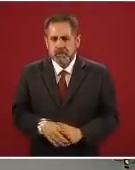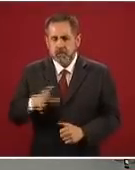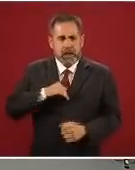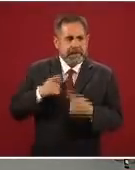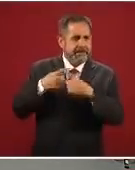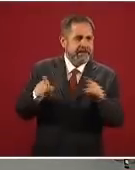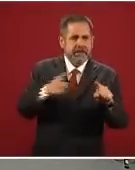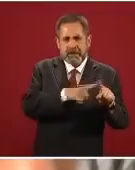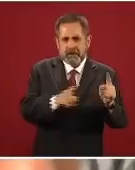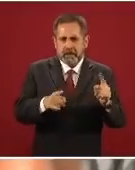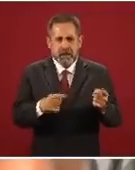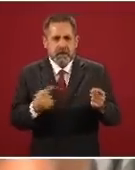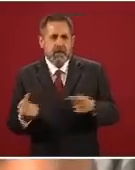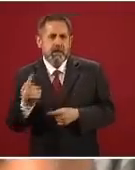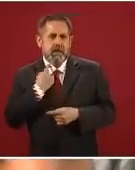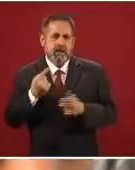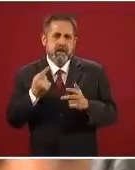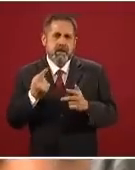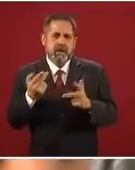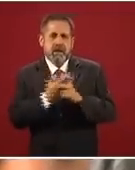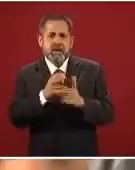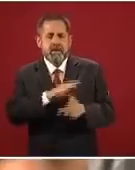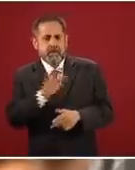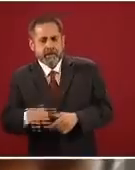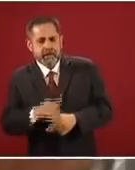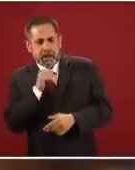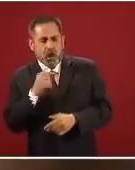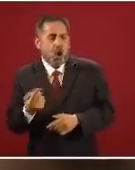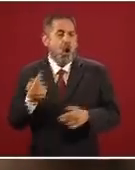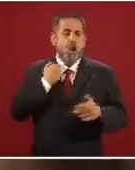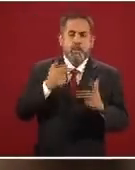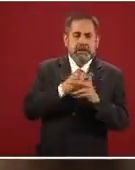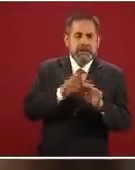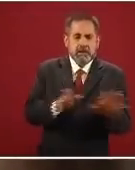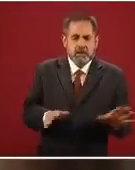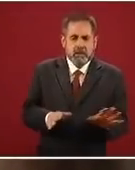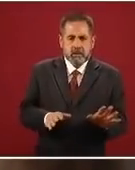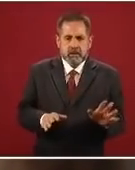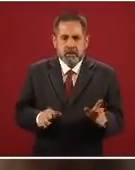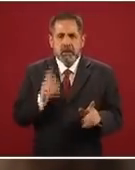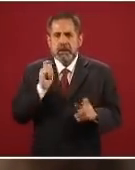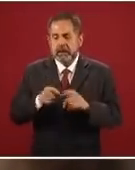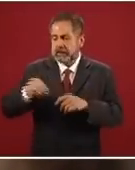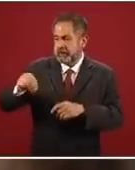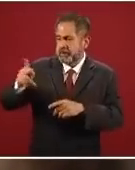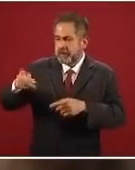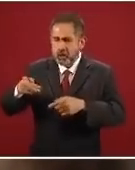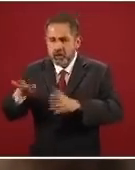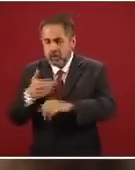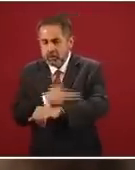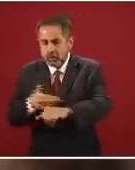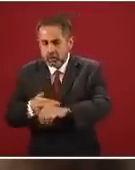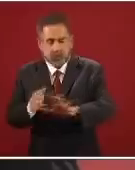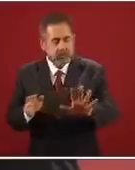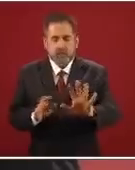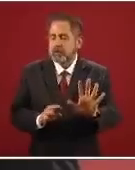diferencia entre un feminicidio y un homicidio, sino simplemente cómo tratarlo en los ministerios. No.